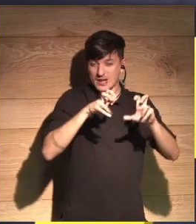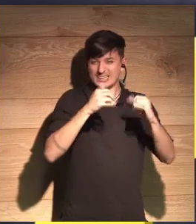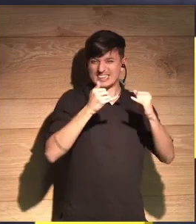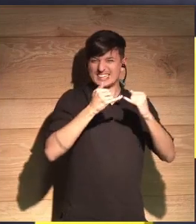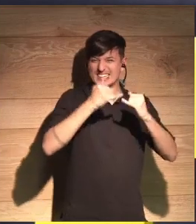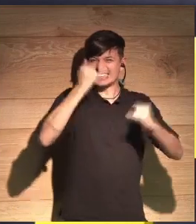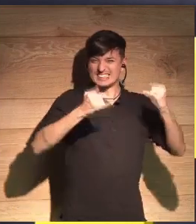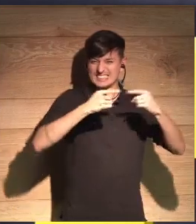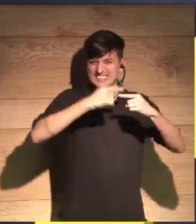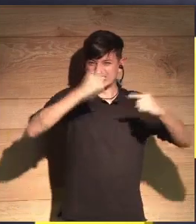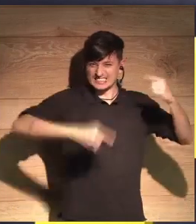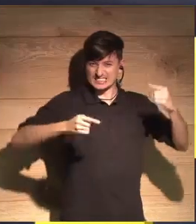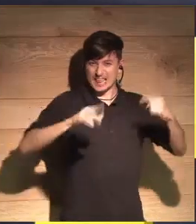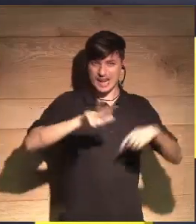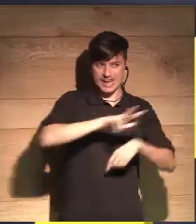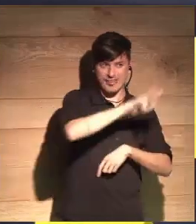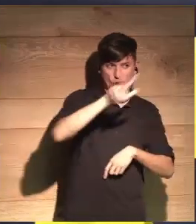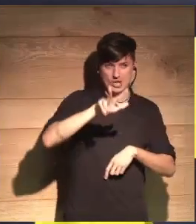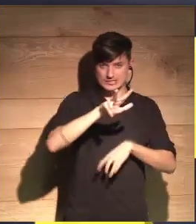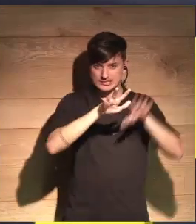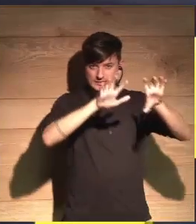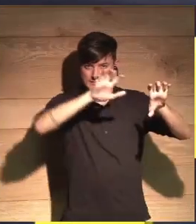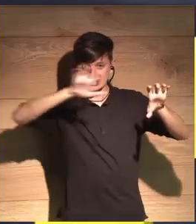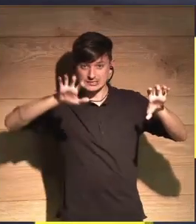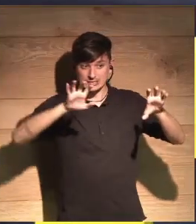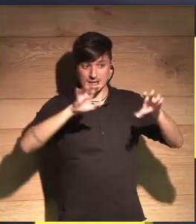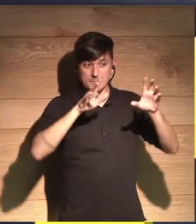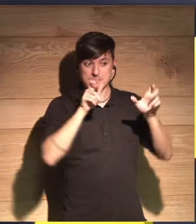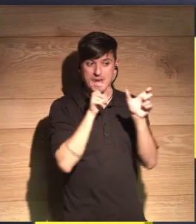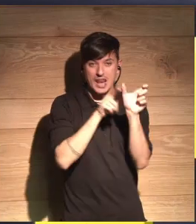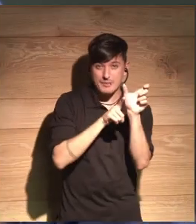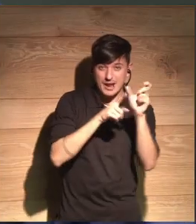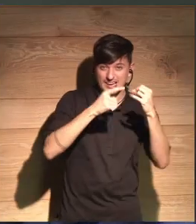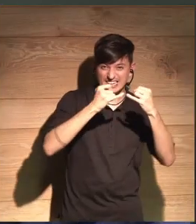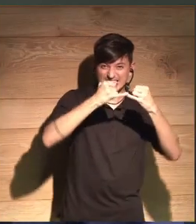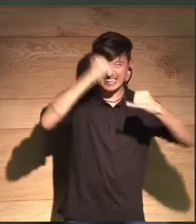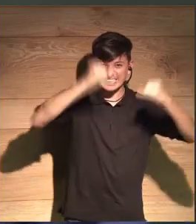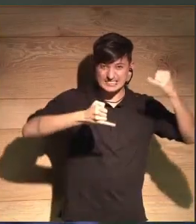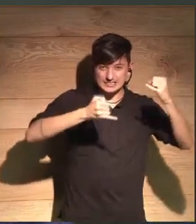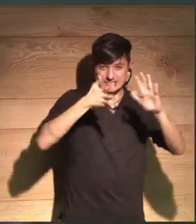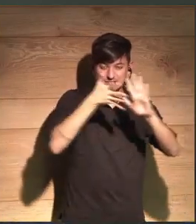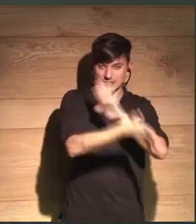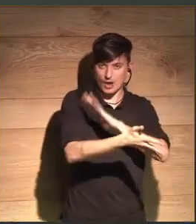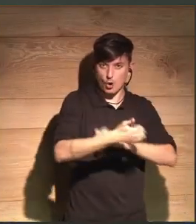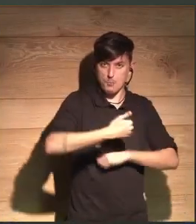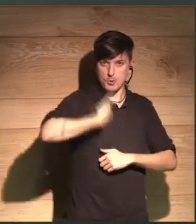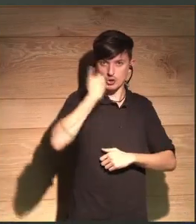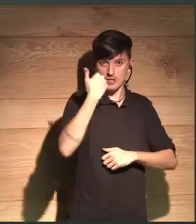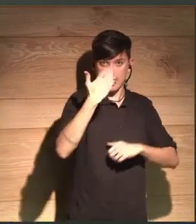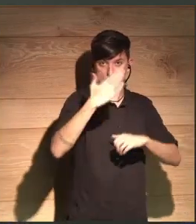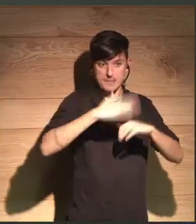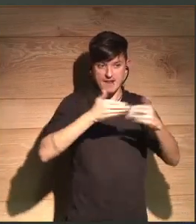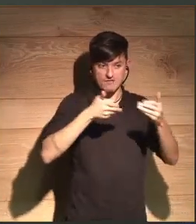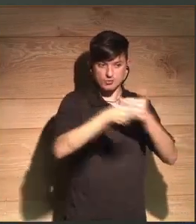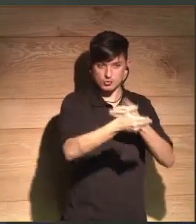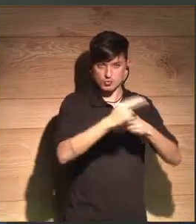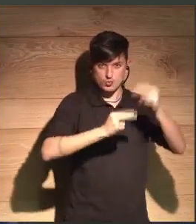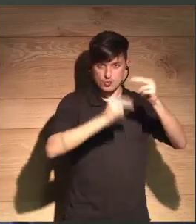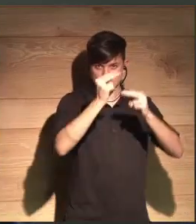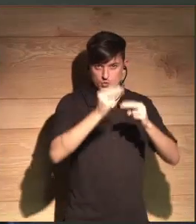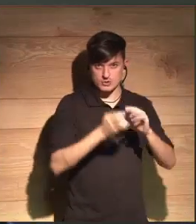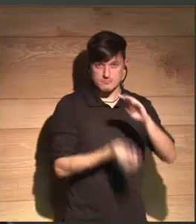y reiterando que la palabra crisis es sobre todo oportunidad oportunidad para construir los futuros